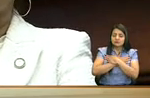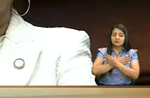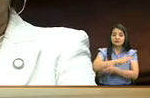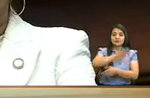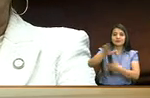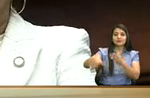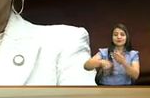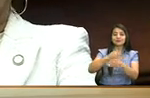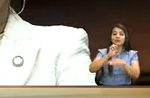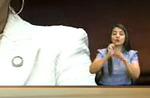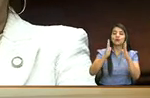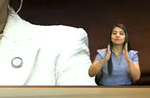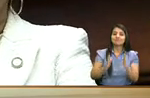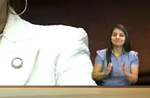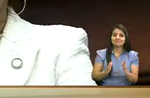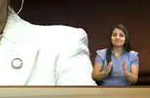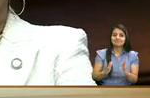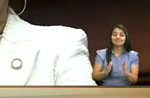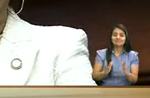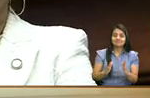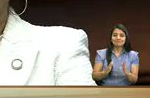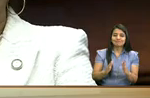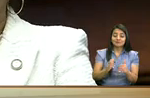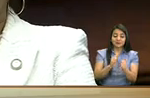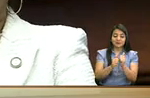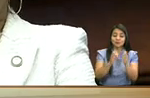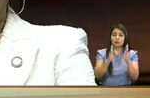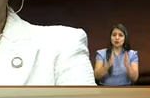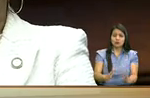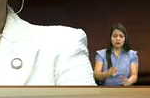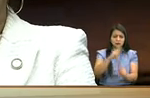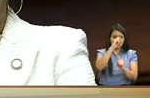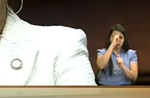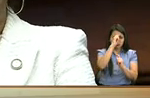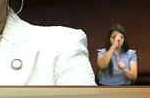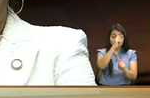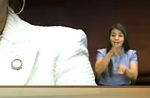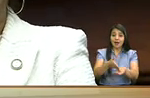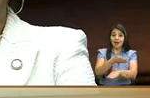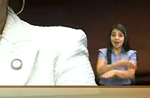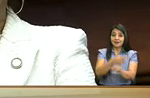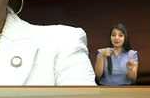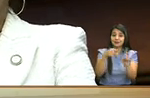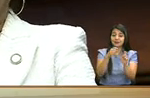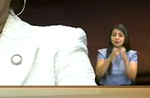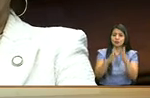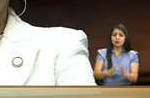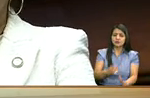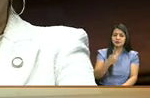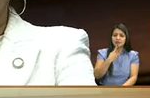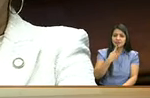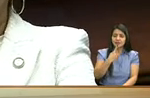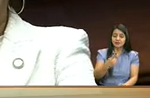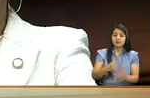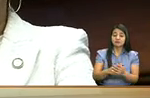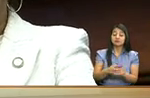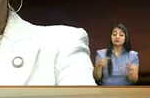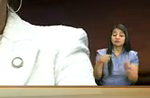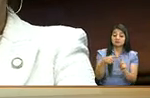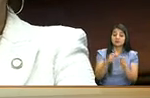los ecuatorianos lo que un maravilloso deportista afirmó alguna vez: un